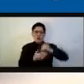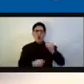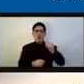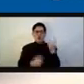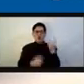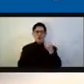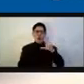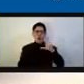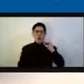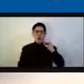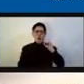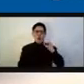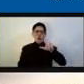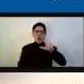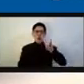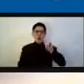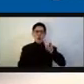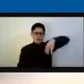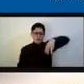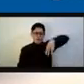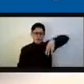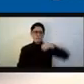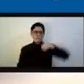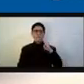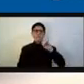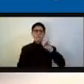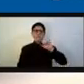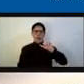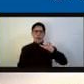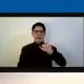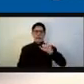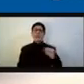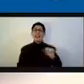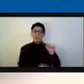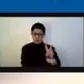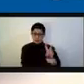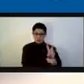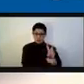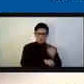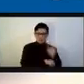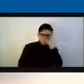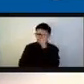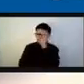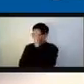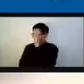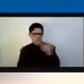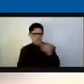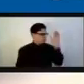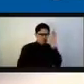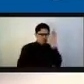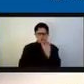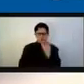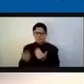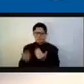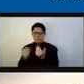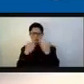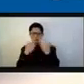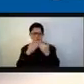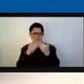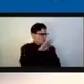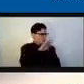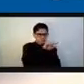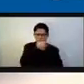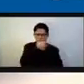el profesor que necesitaba un alumno, que andaba buscando un alumno, qué sé yo, y que,